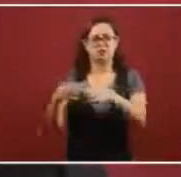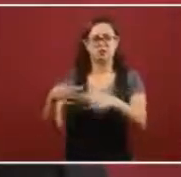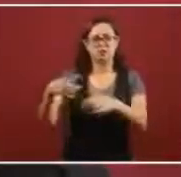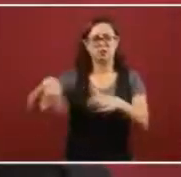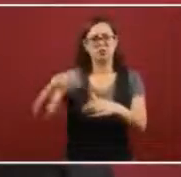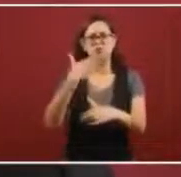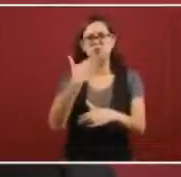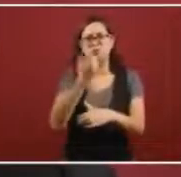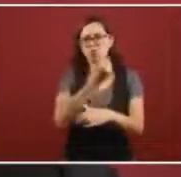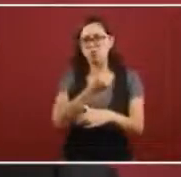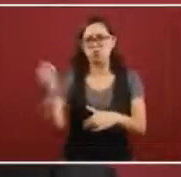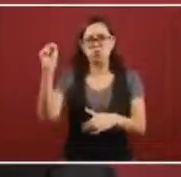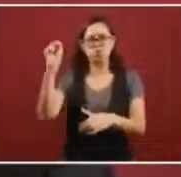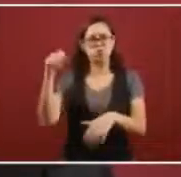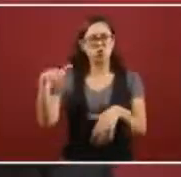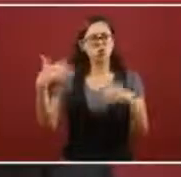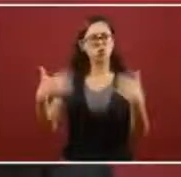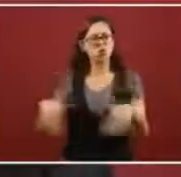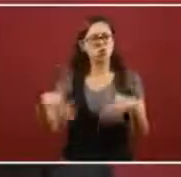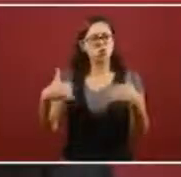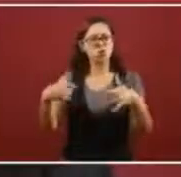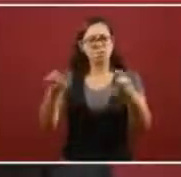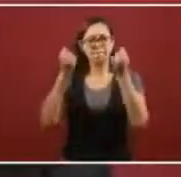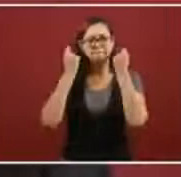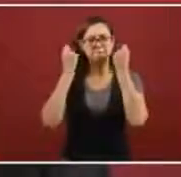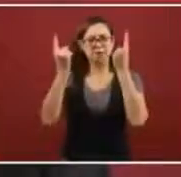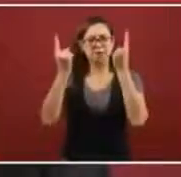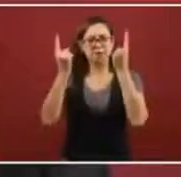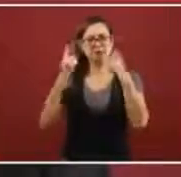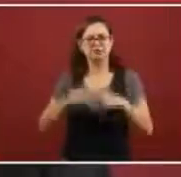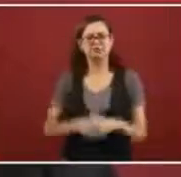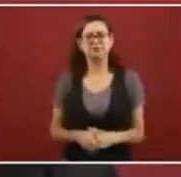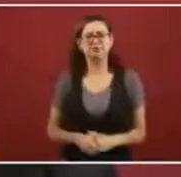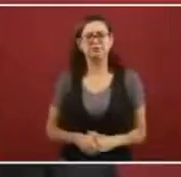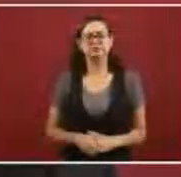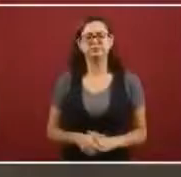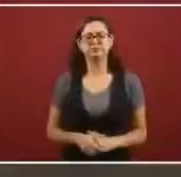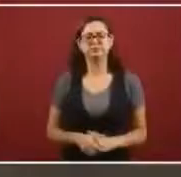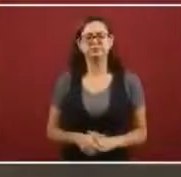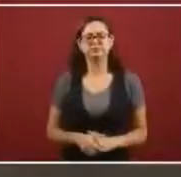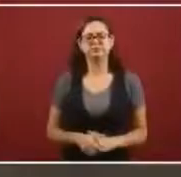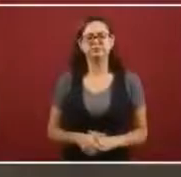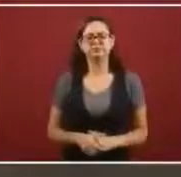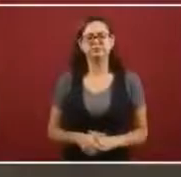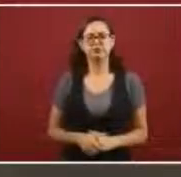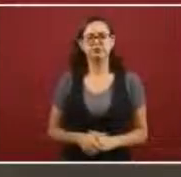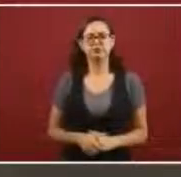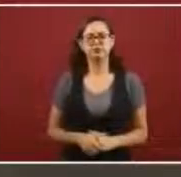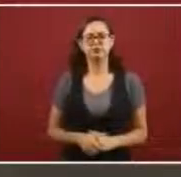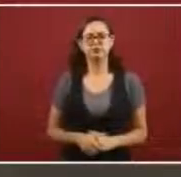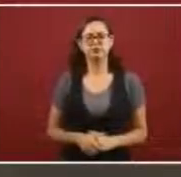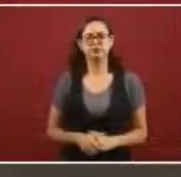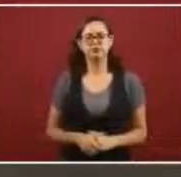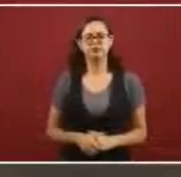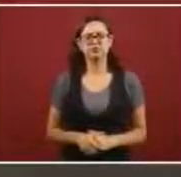Electricidad. Son expertos. Yo siempre